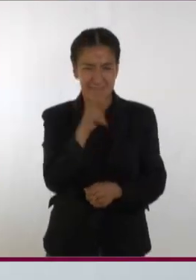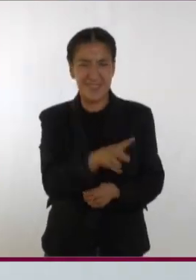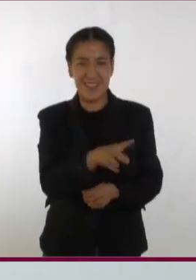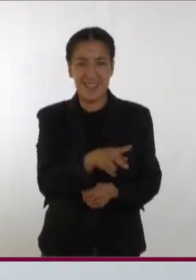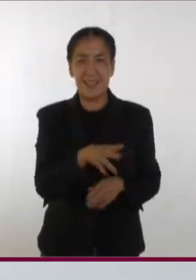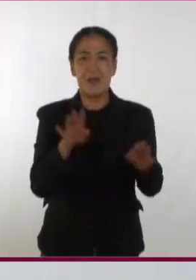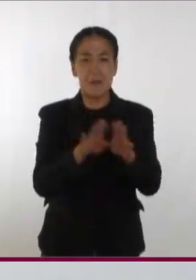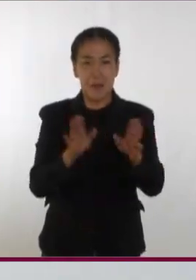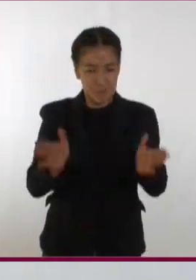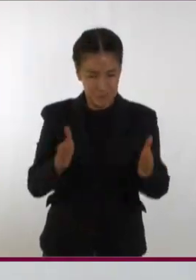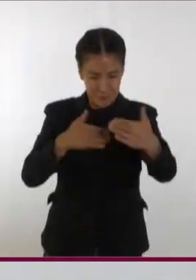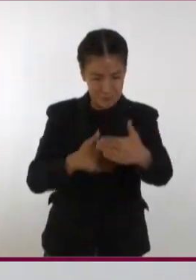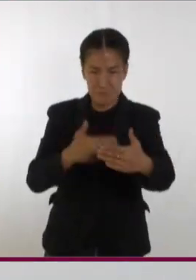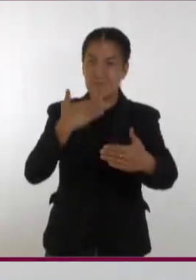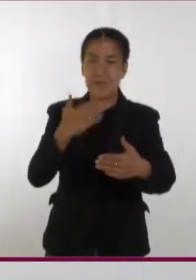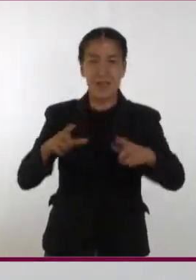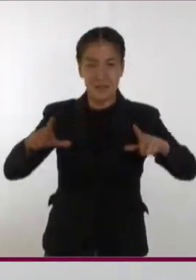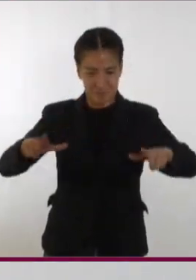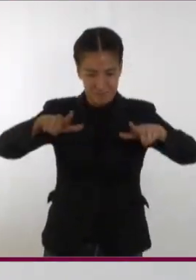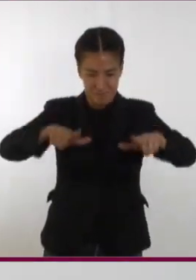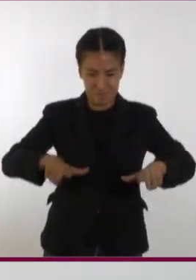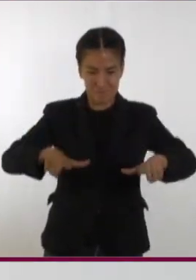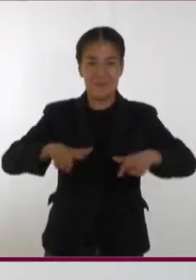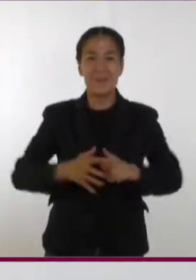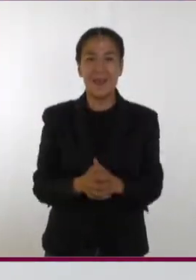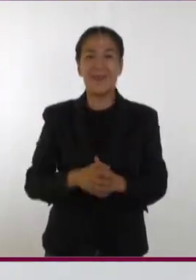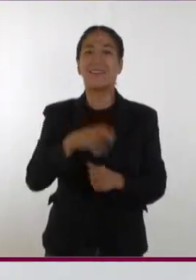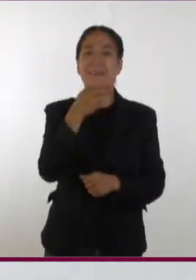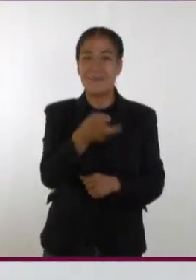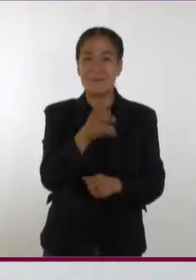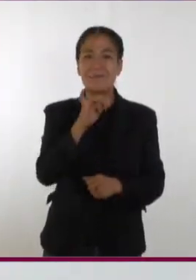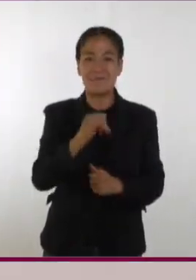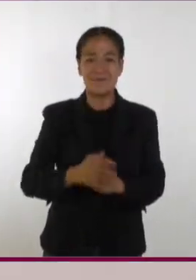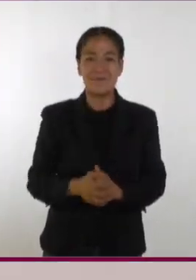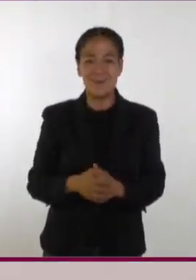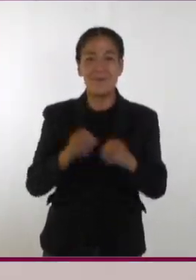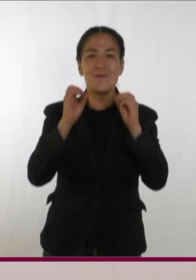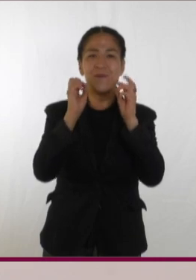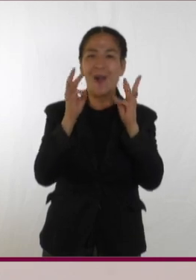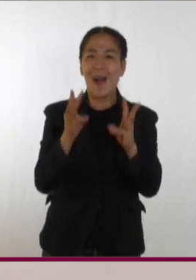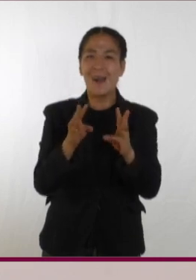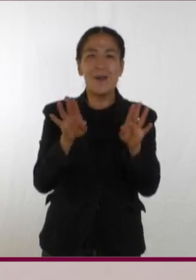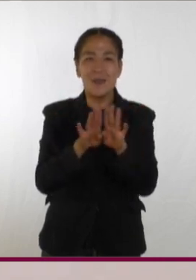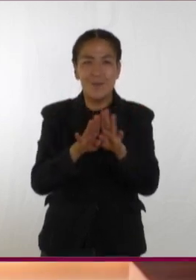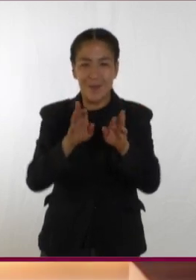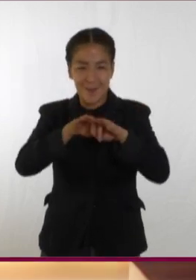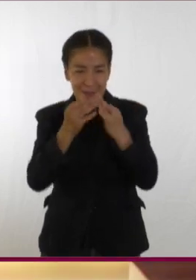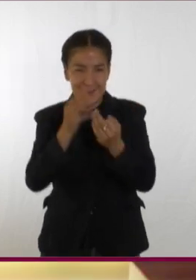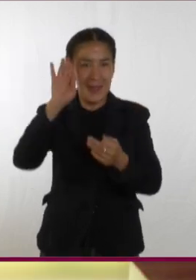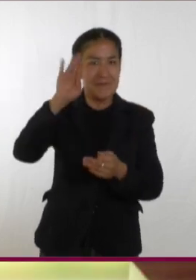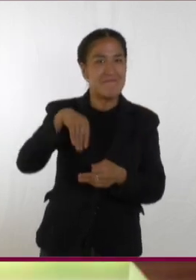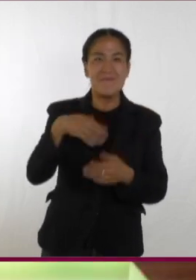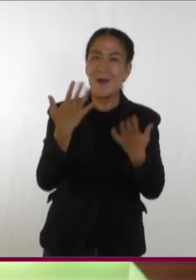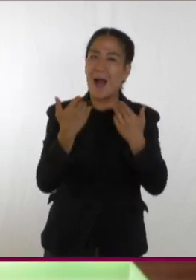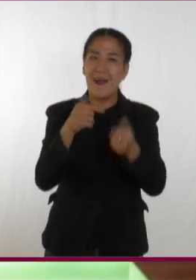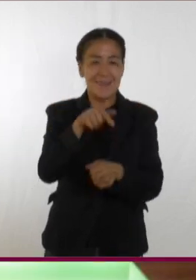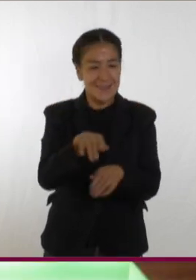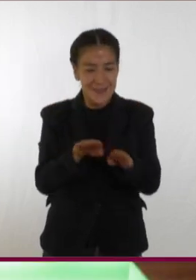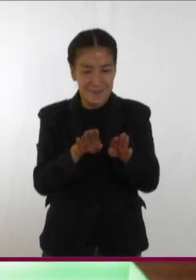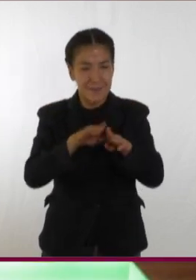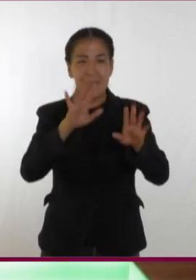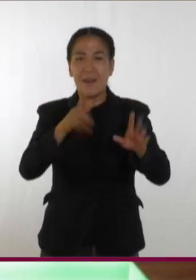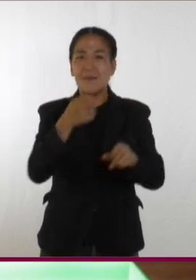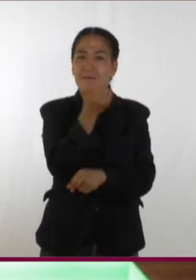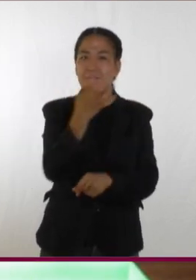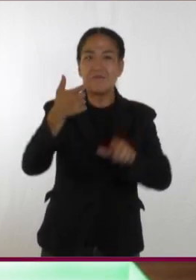Oye, pero ¿ya viste? Que encaja perfecto en el marco. Exacto. Wow. No existe truco,